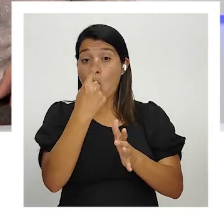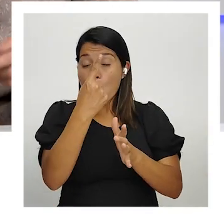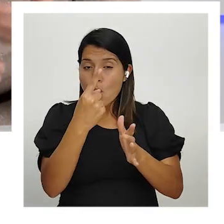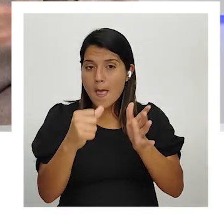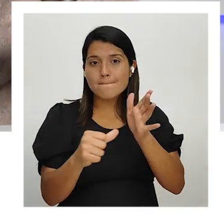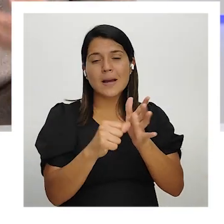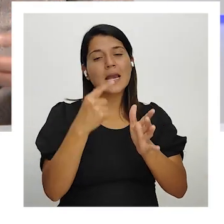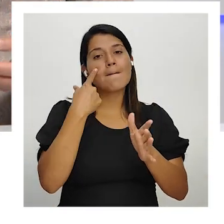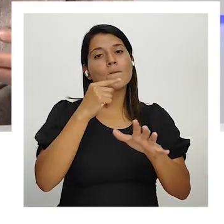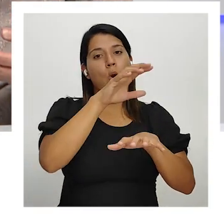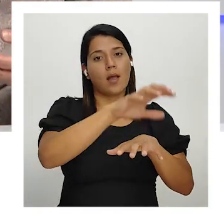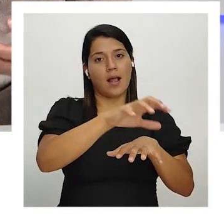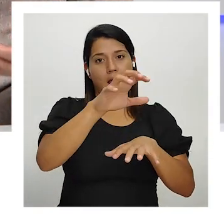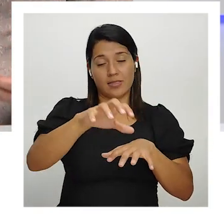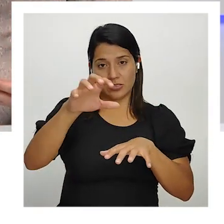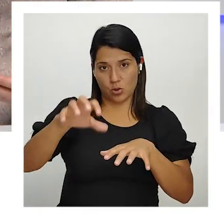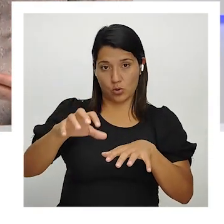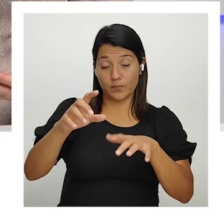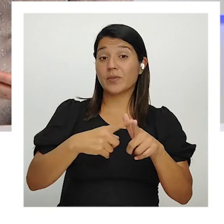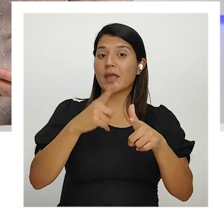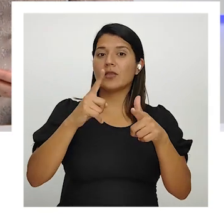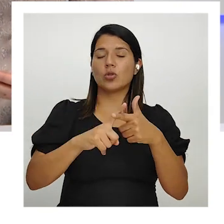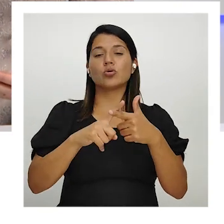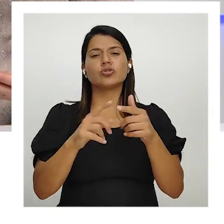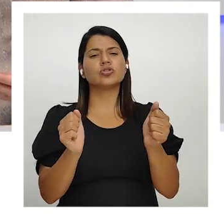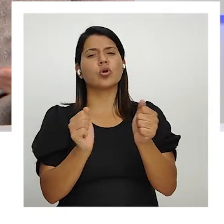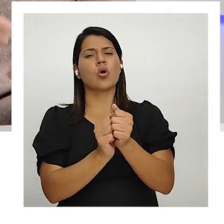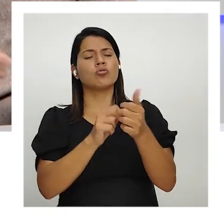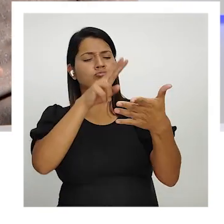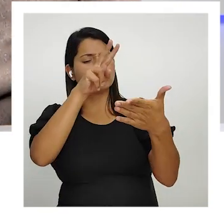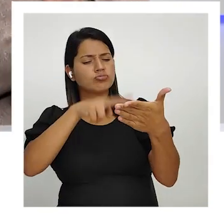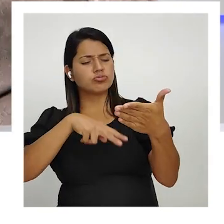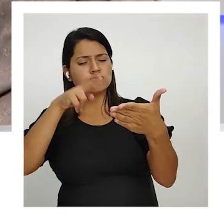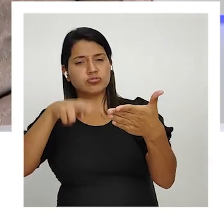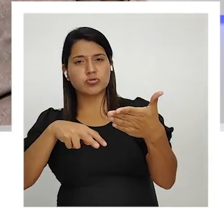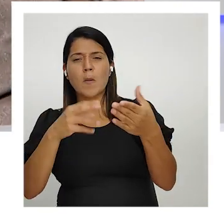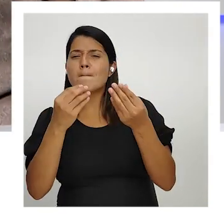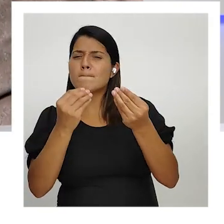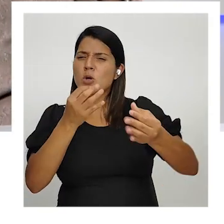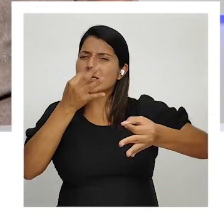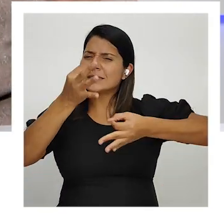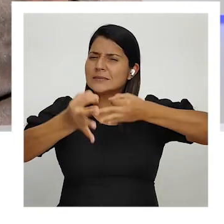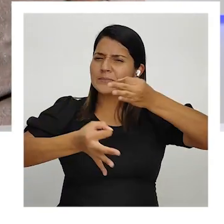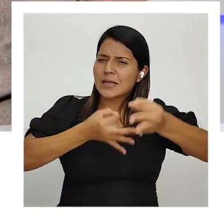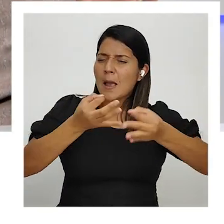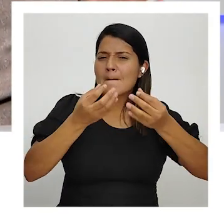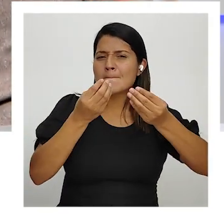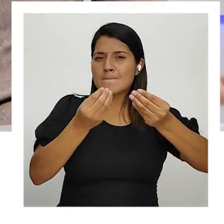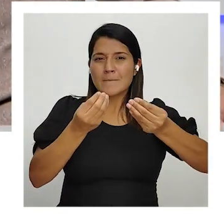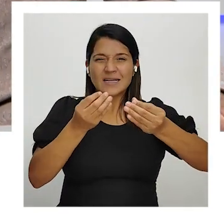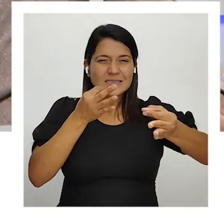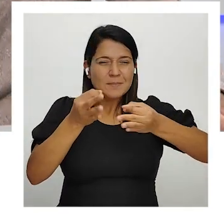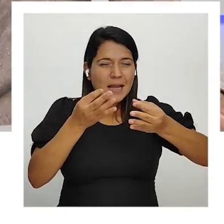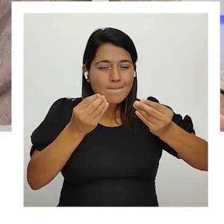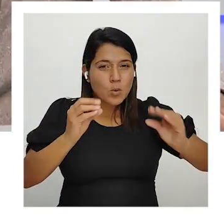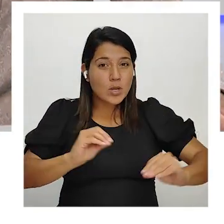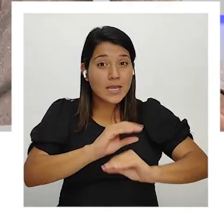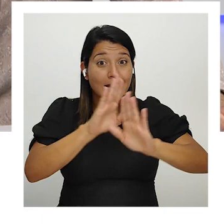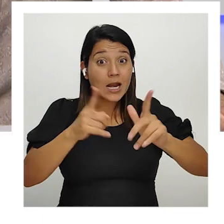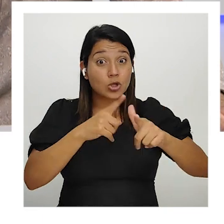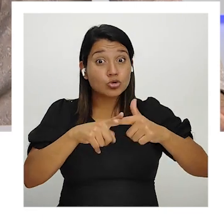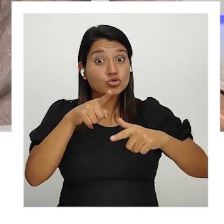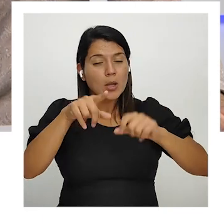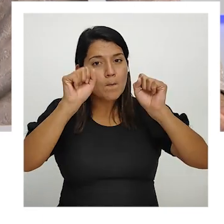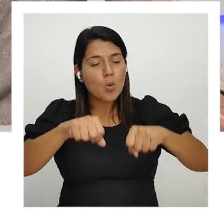cantón. Así que con solamente una mirada, que además está muy graficada, muy intuitiva, muy pedagógica, usted puede